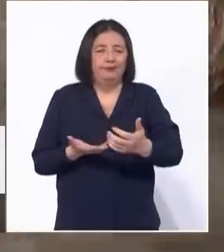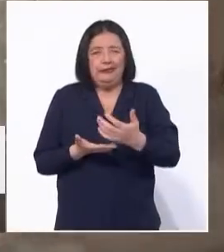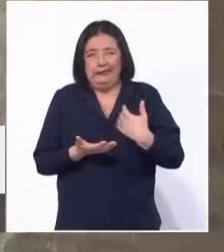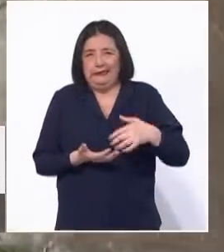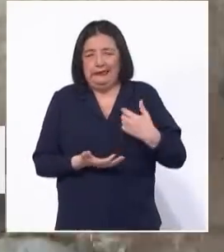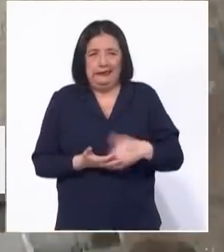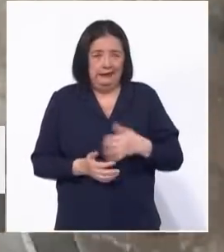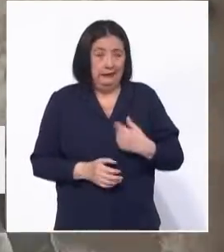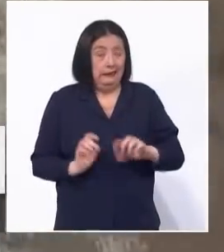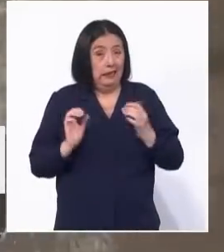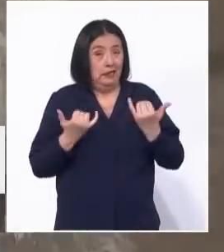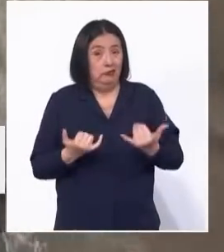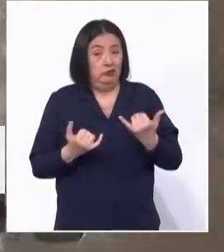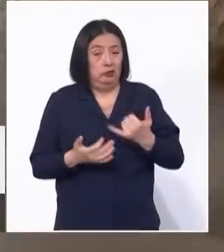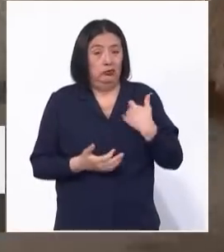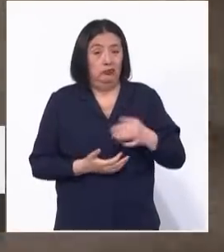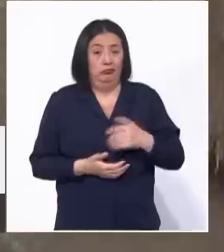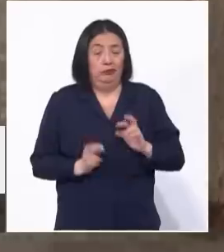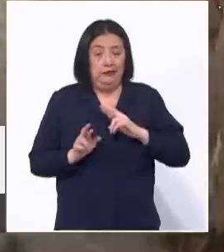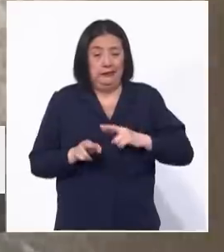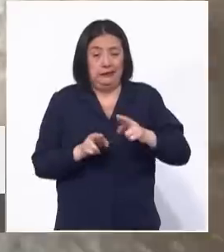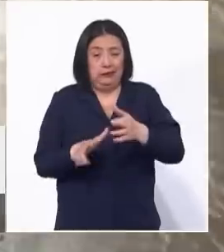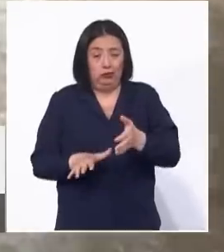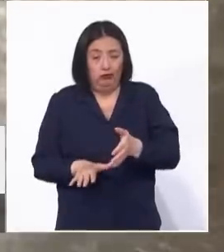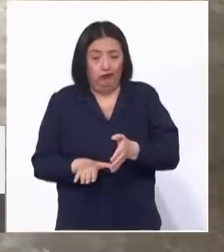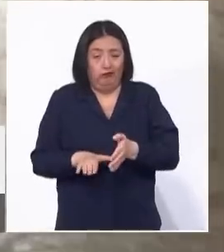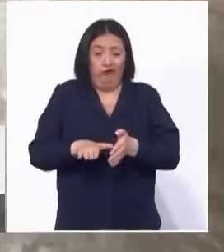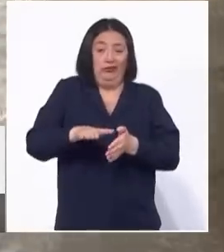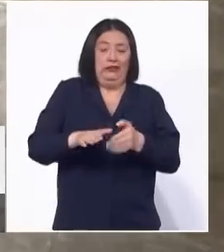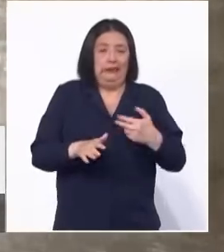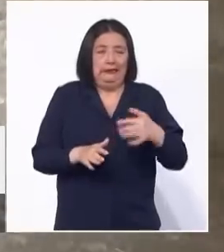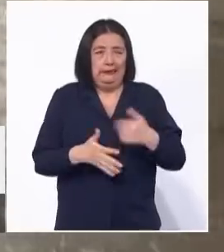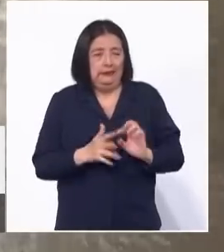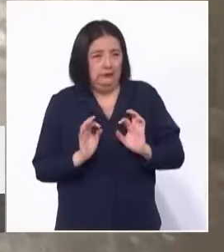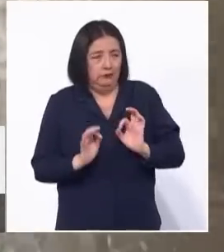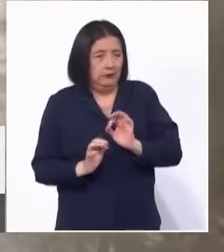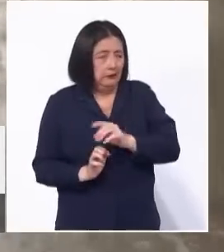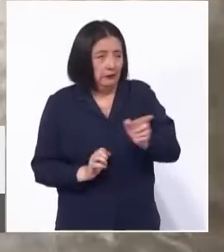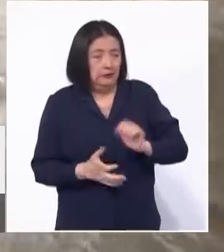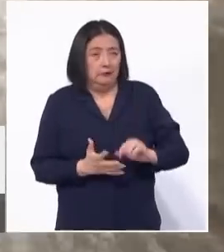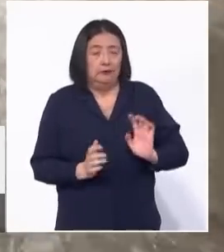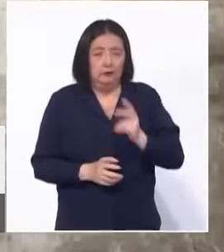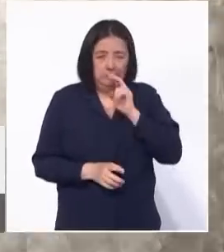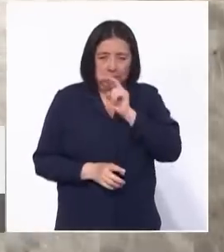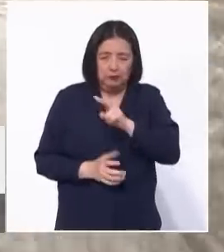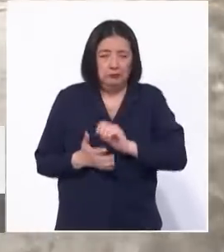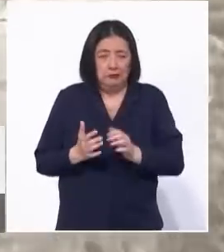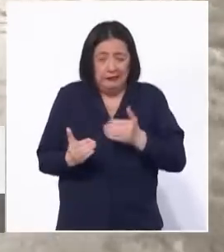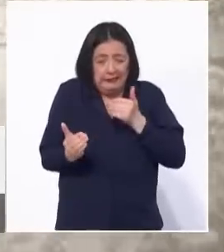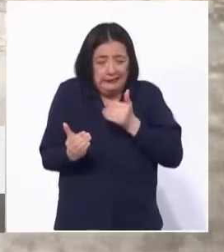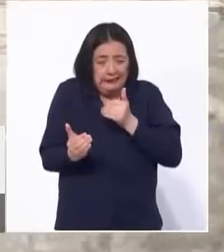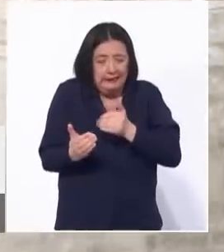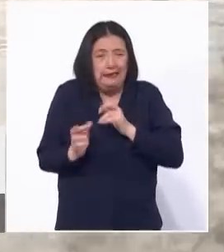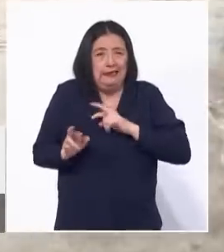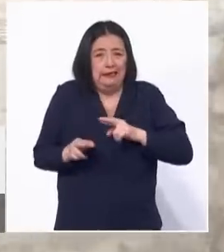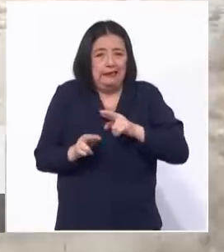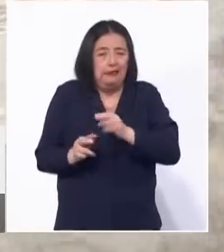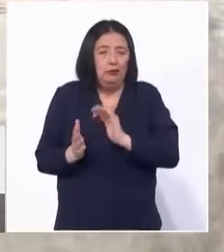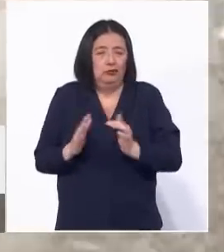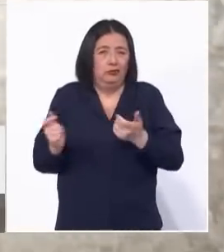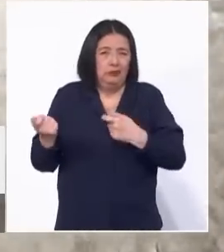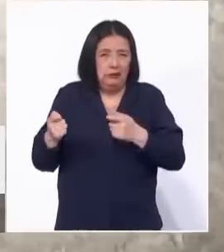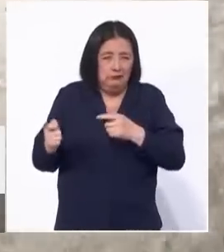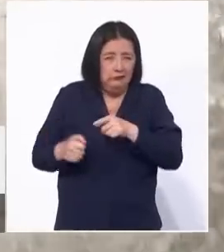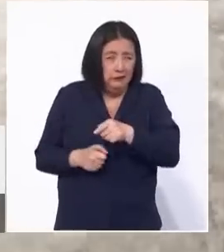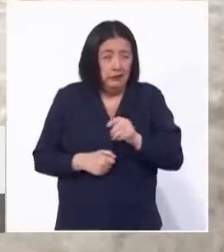que están viéndose afectados por el incremento del caudal del río. En este caso, vemos que su negocio está allí, pegadito al río. En